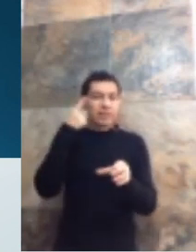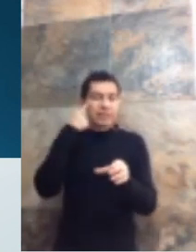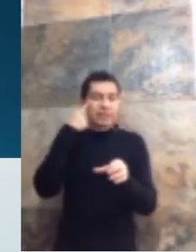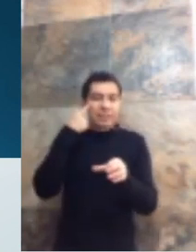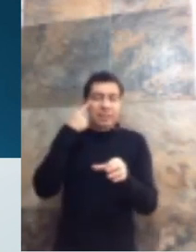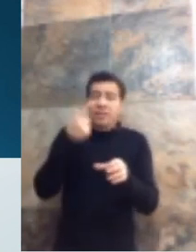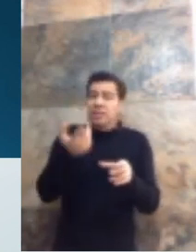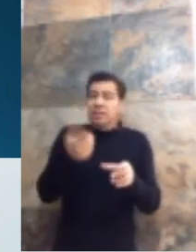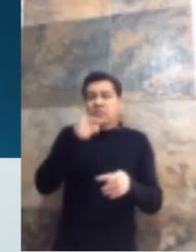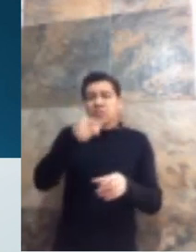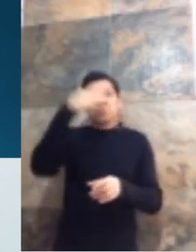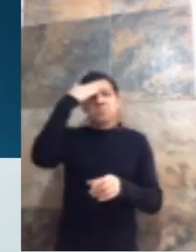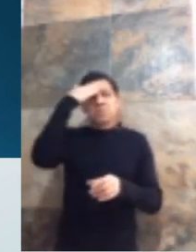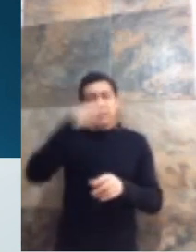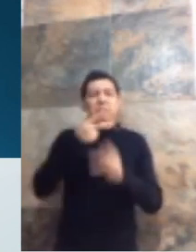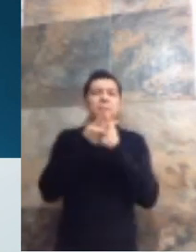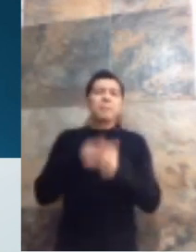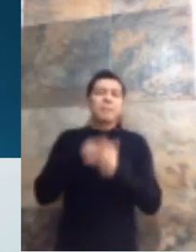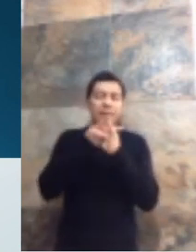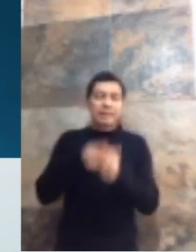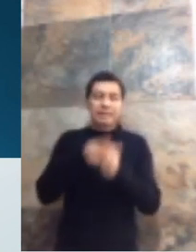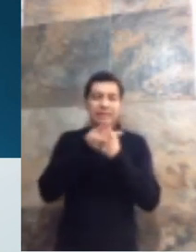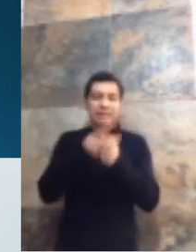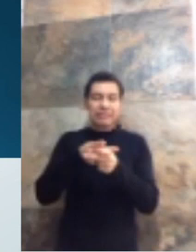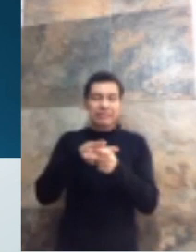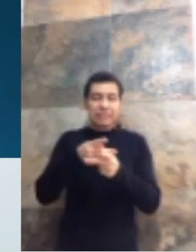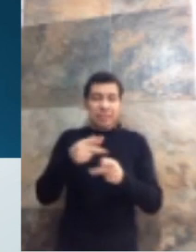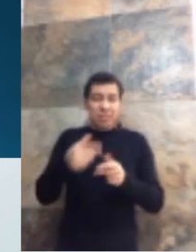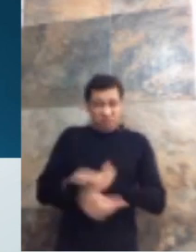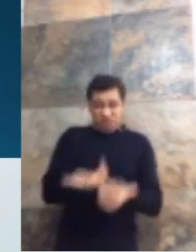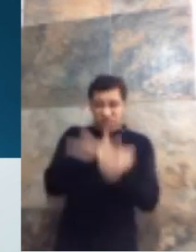por videoconferencia a una persona que vive sola